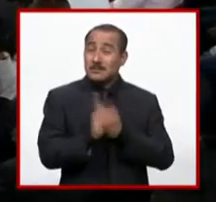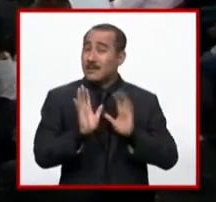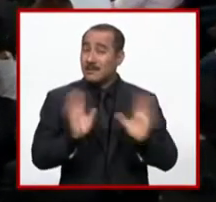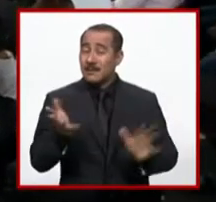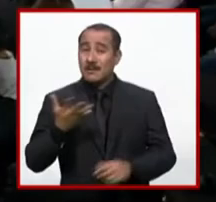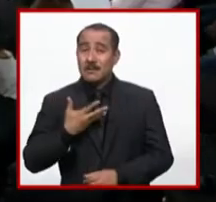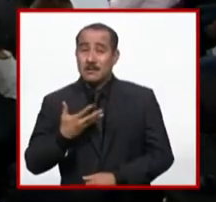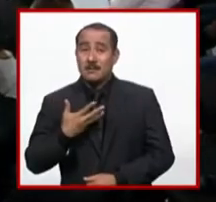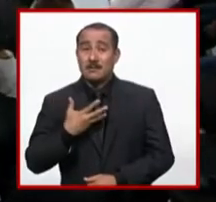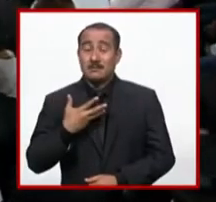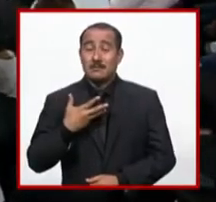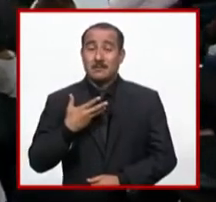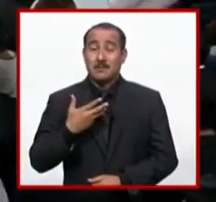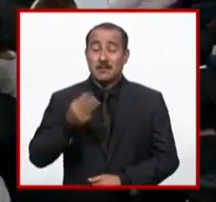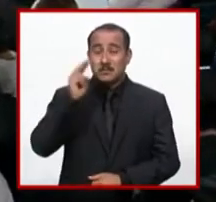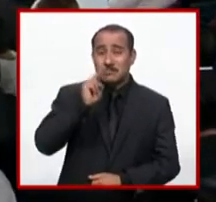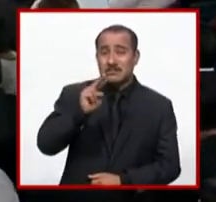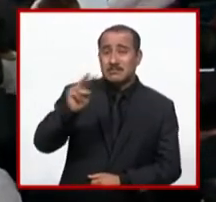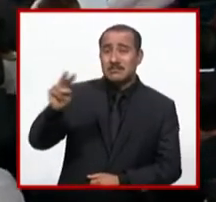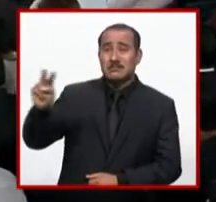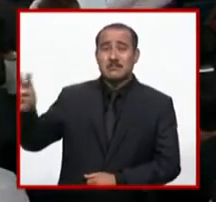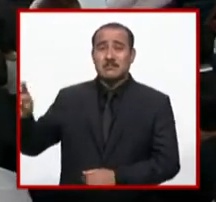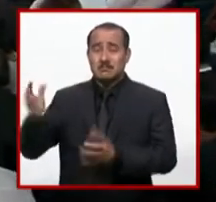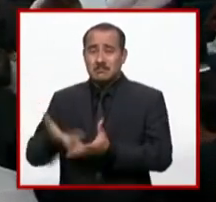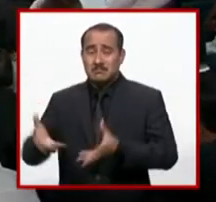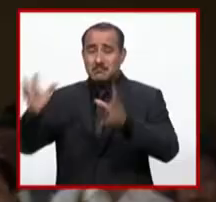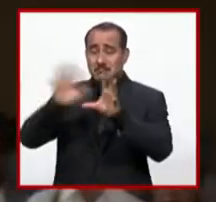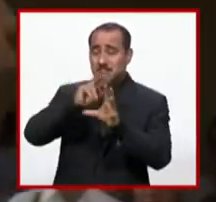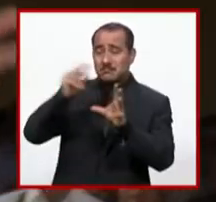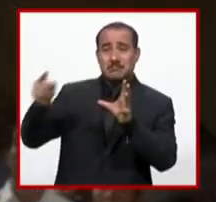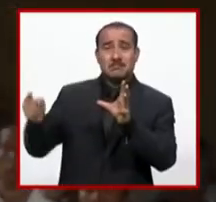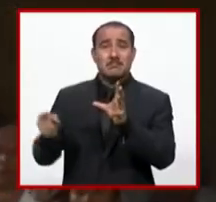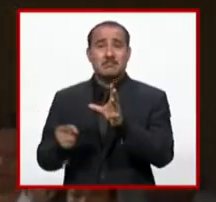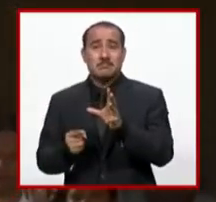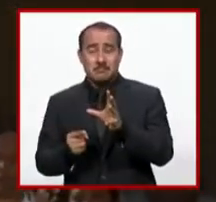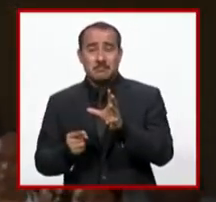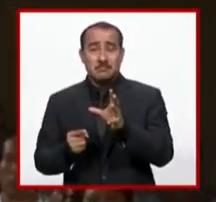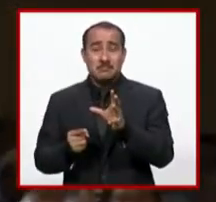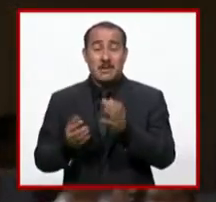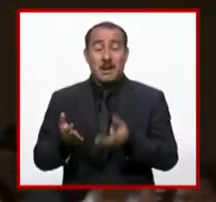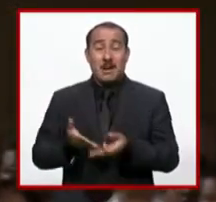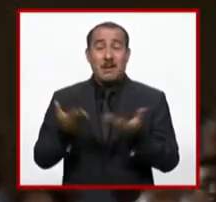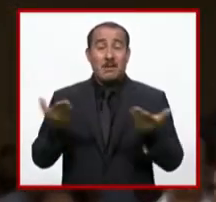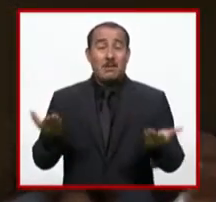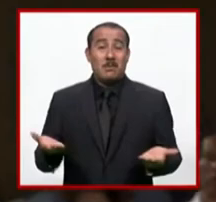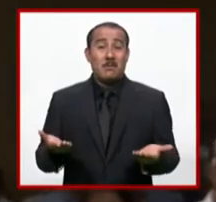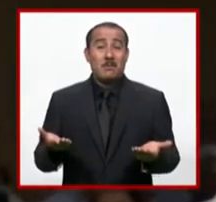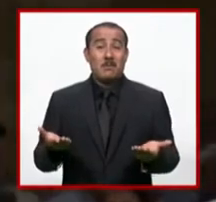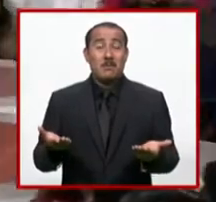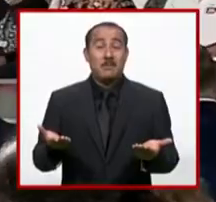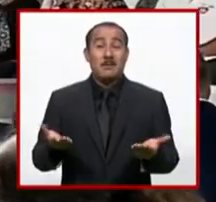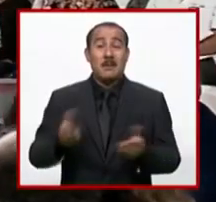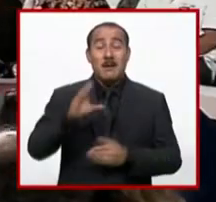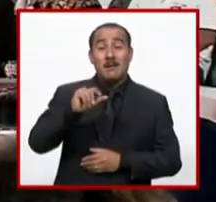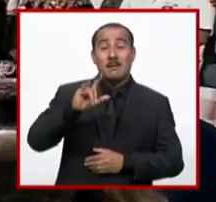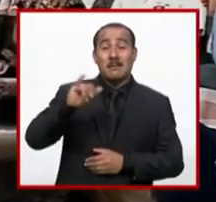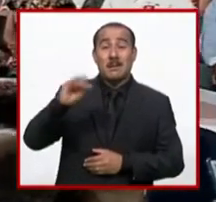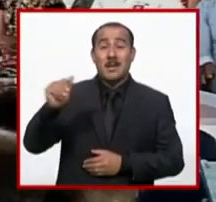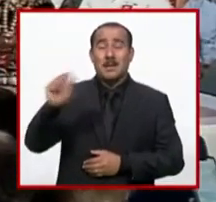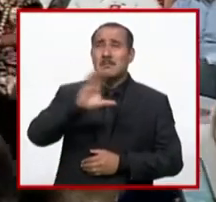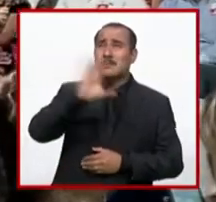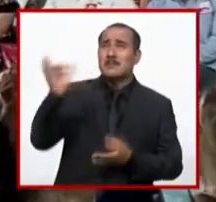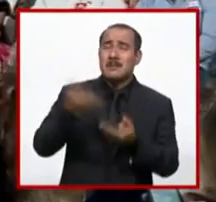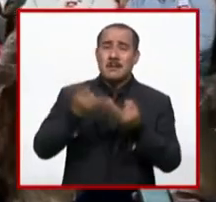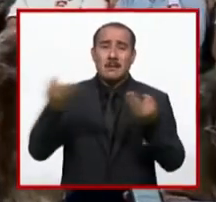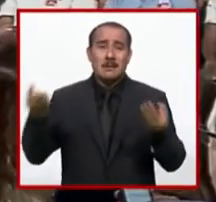Lo hemos visto a nivel mundial. Hoy el reto más importante que tiene nuestra generación es el cambio climático. Cada